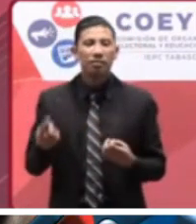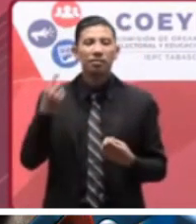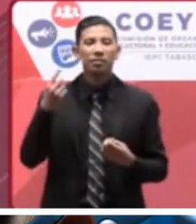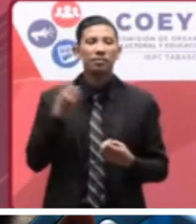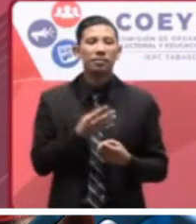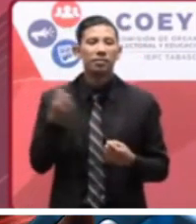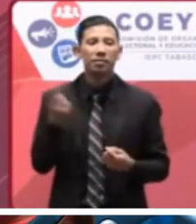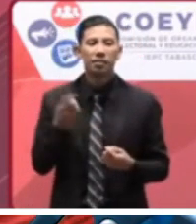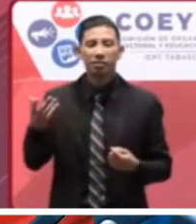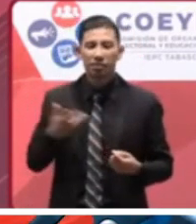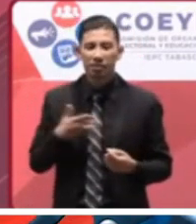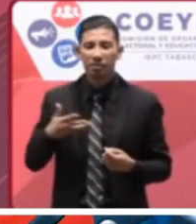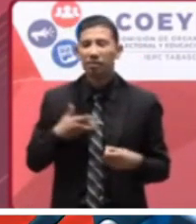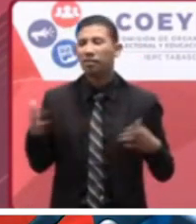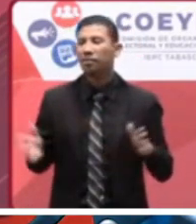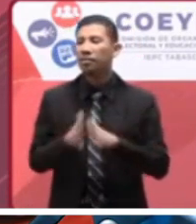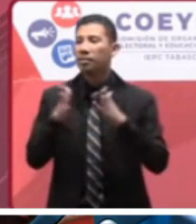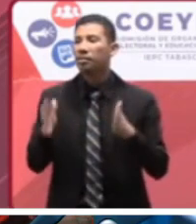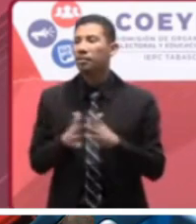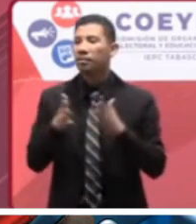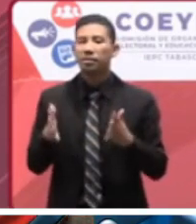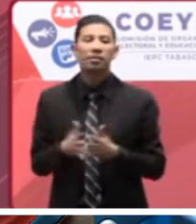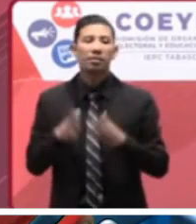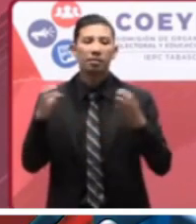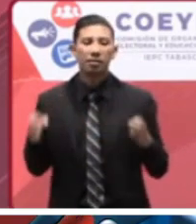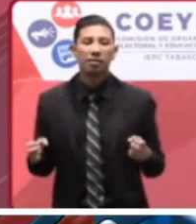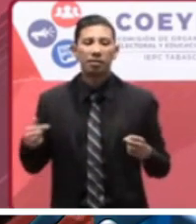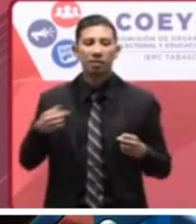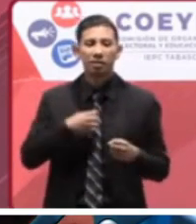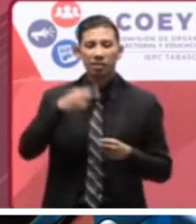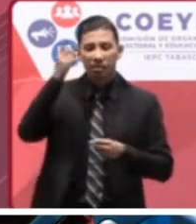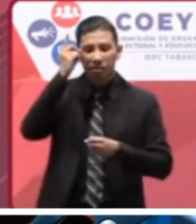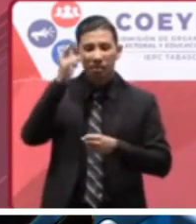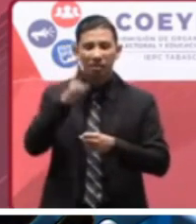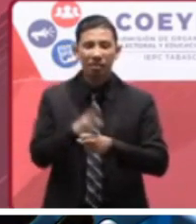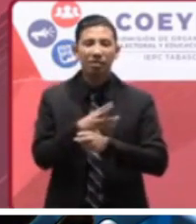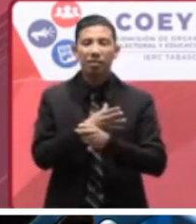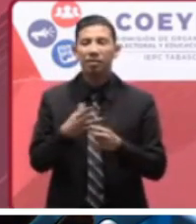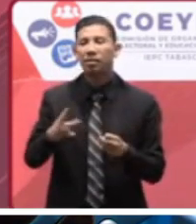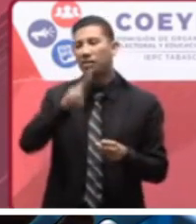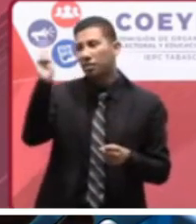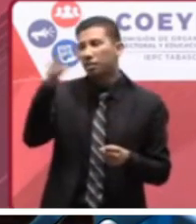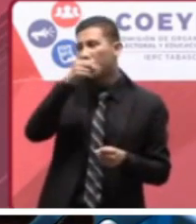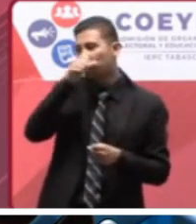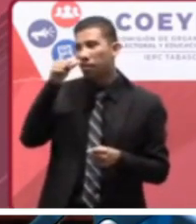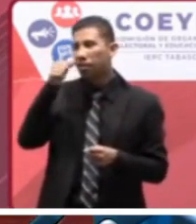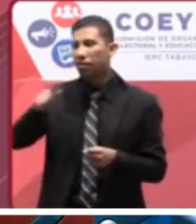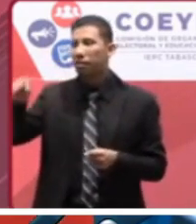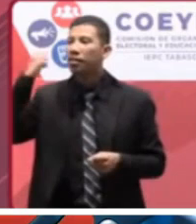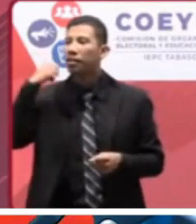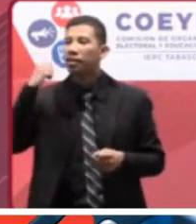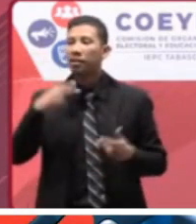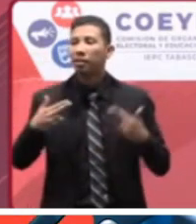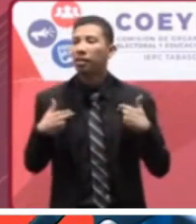que tenemos que participar los que estamos aquí. Soy la directora de esta División Académica de Ciencias Sociales y